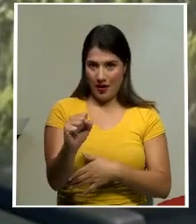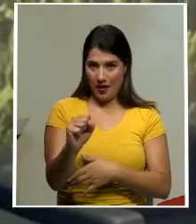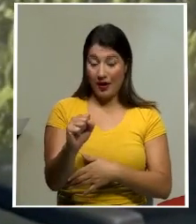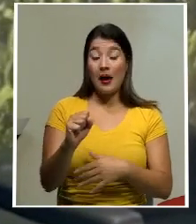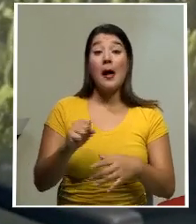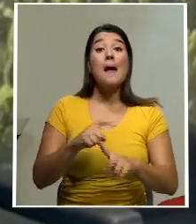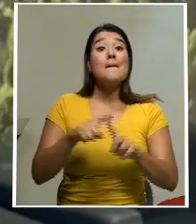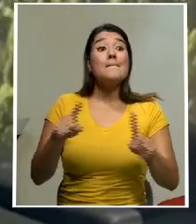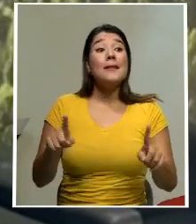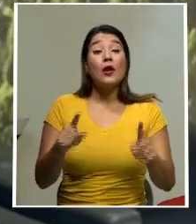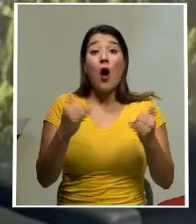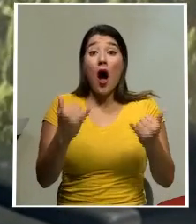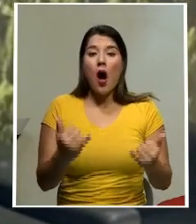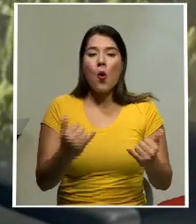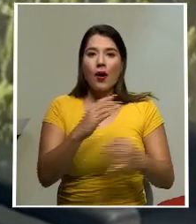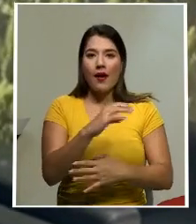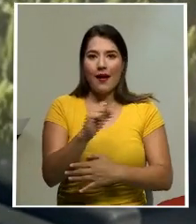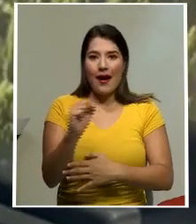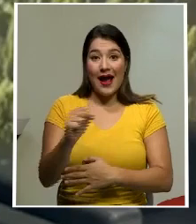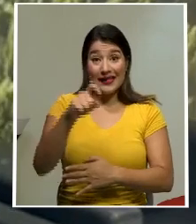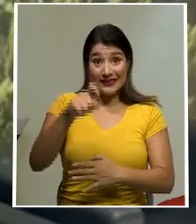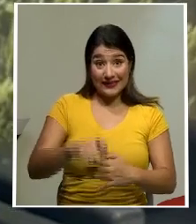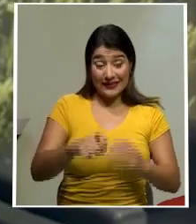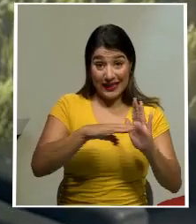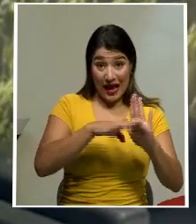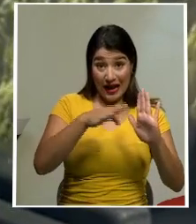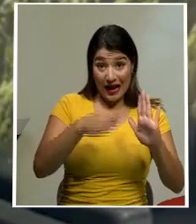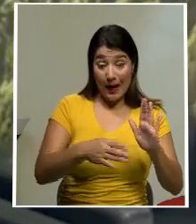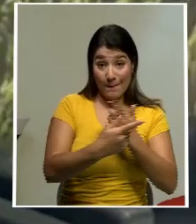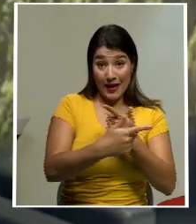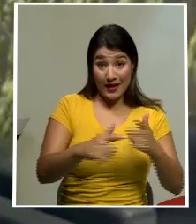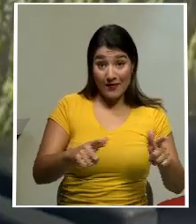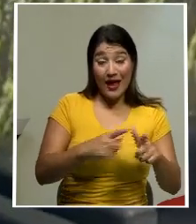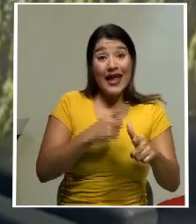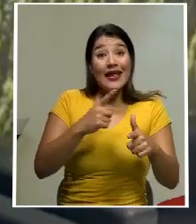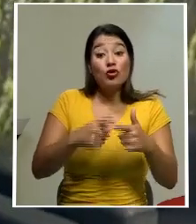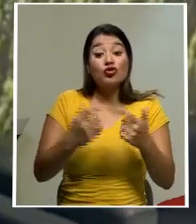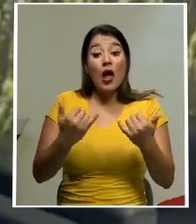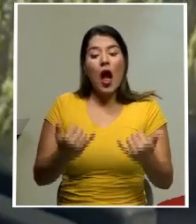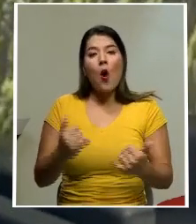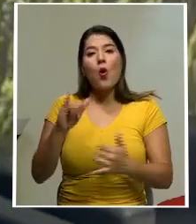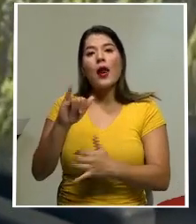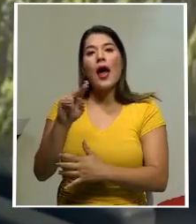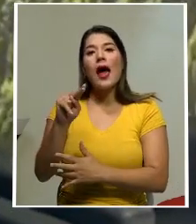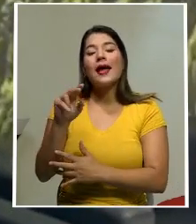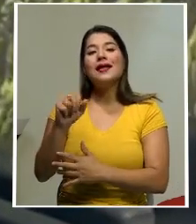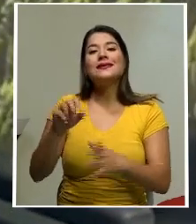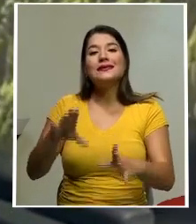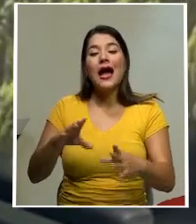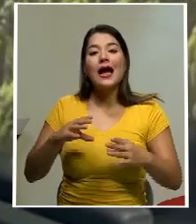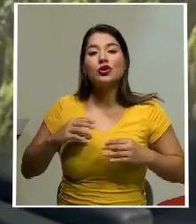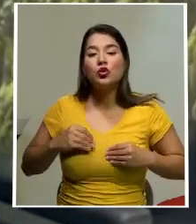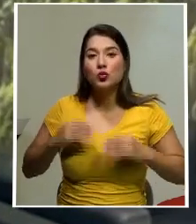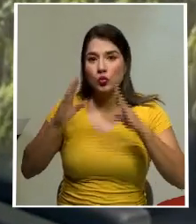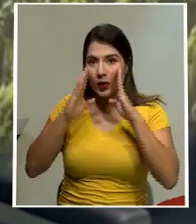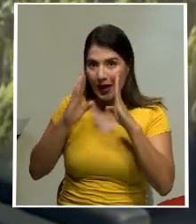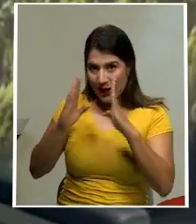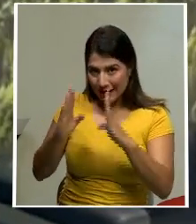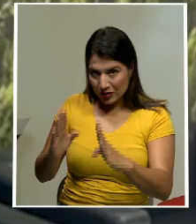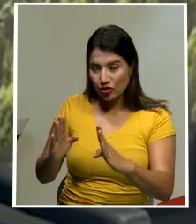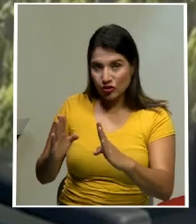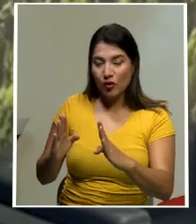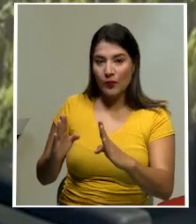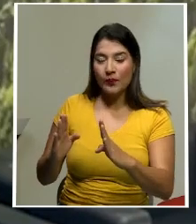hospitales de la Caja, pues nosotros vamos a asumir esa atención por encima de ese límite